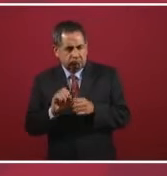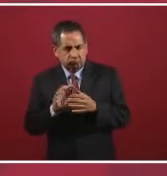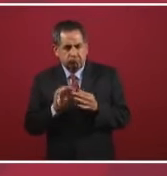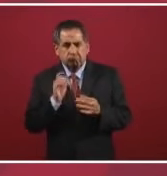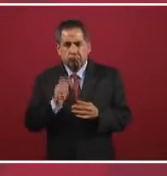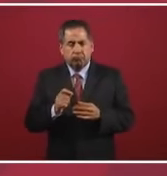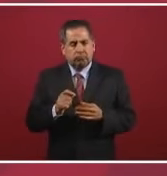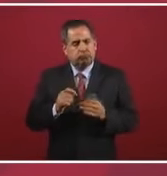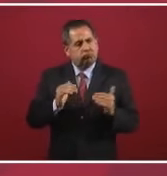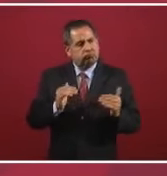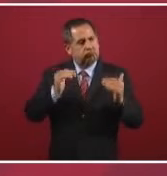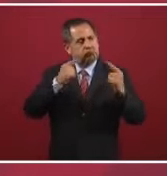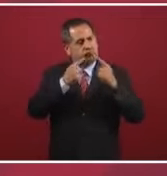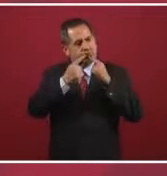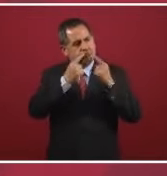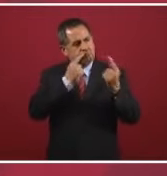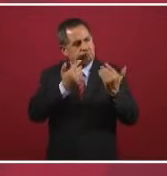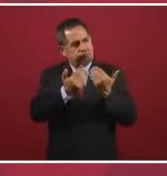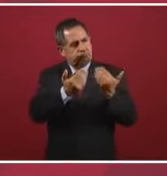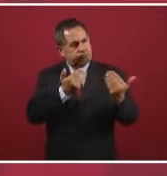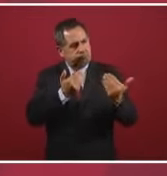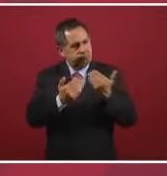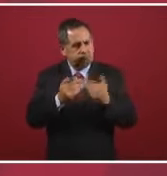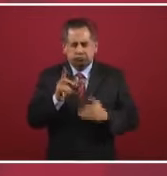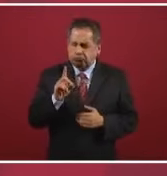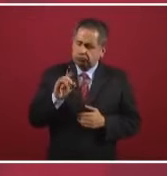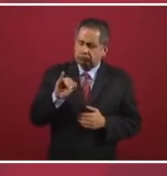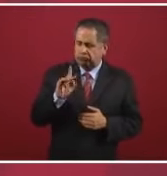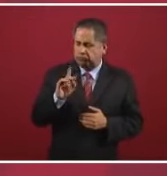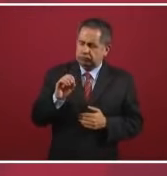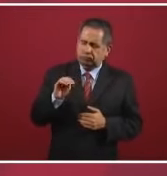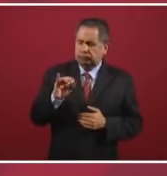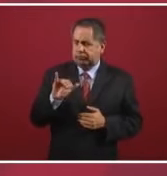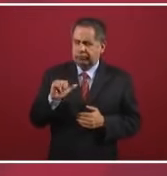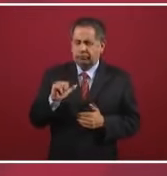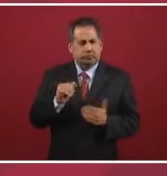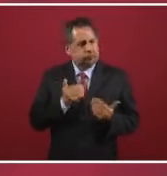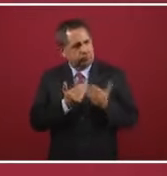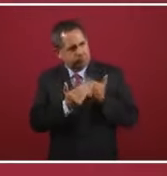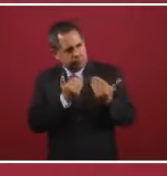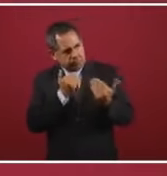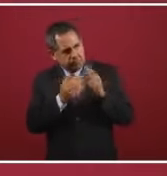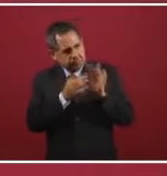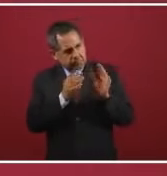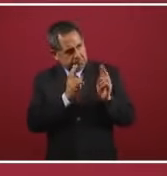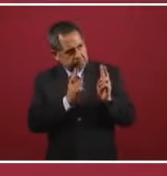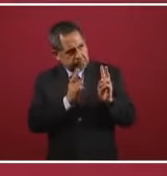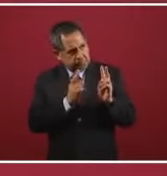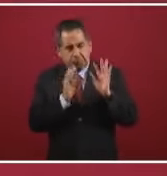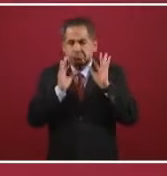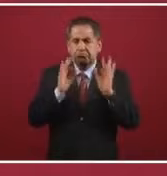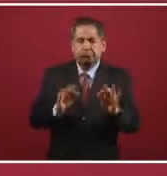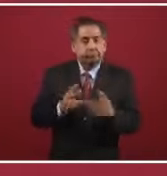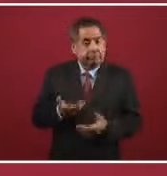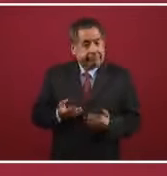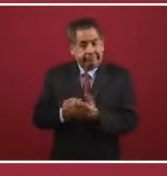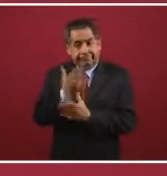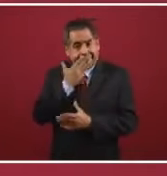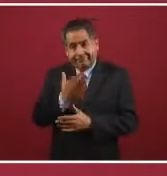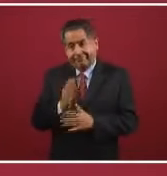la diplomacia. Y eso es lo que se ha puesto de